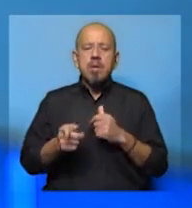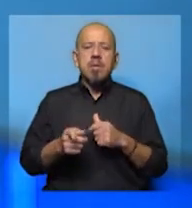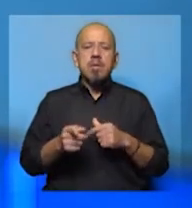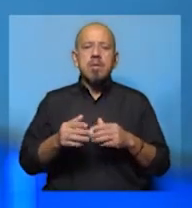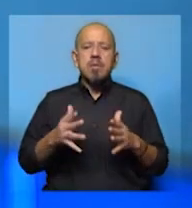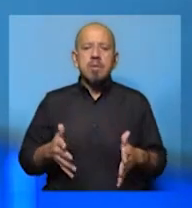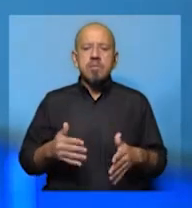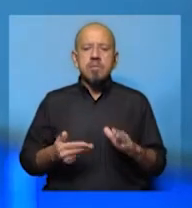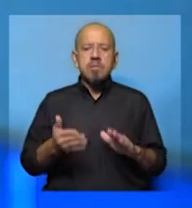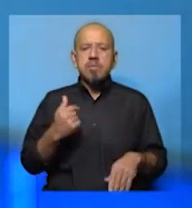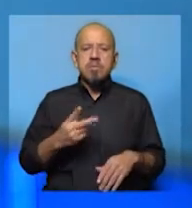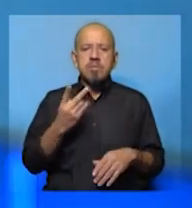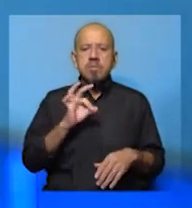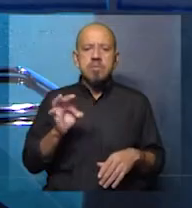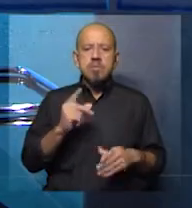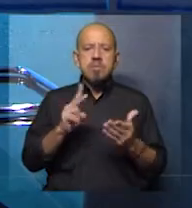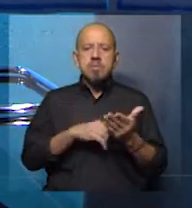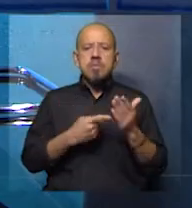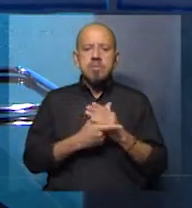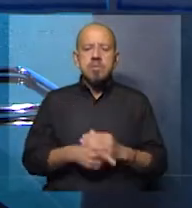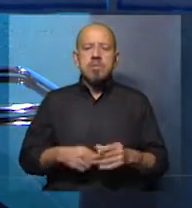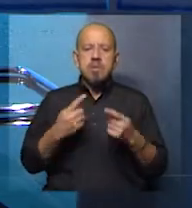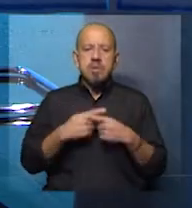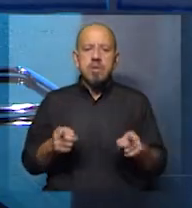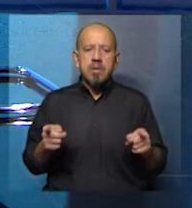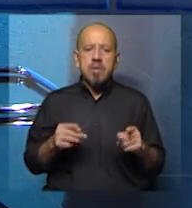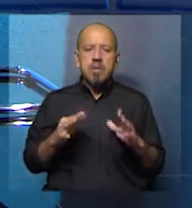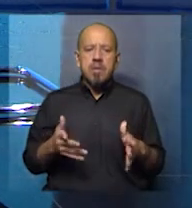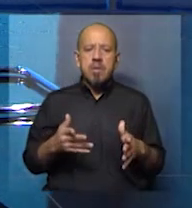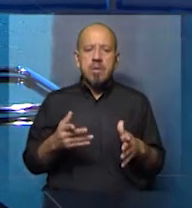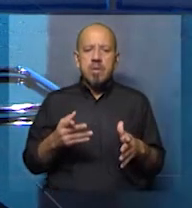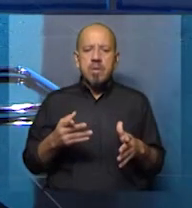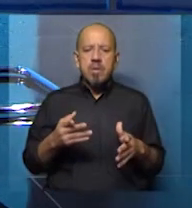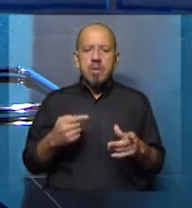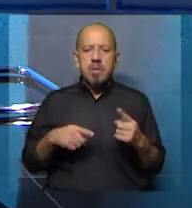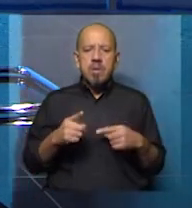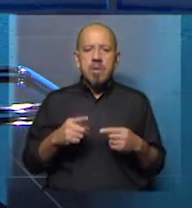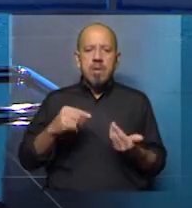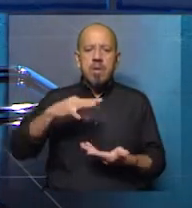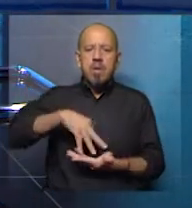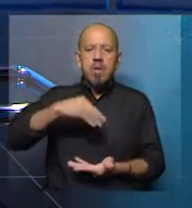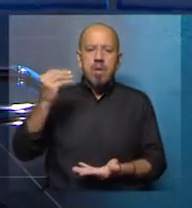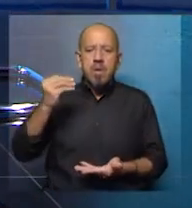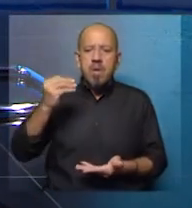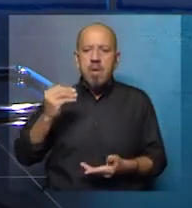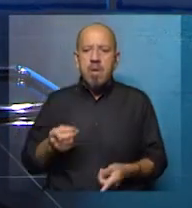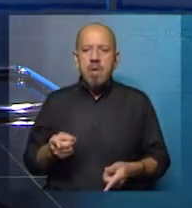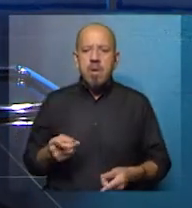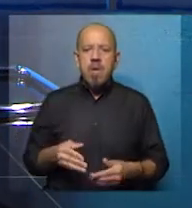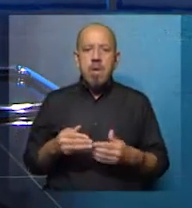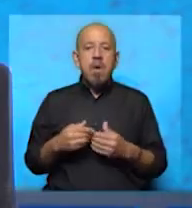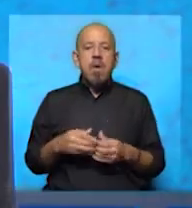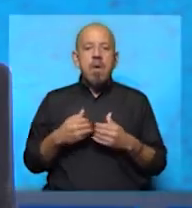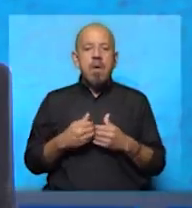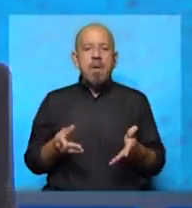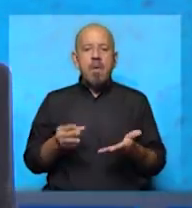en más de 20 proyectos distintos y uno de ellos muy conocido es el an la arena Claro que nace en tu administración en realidad